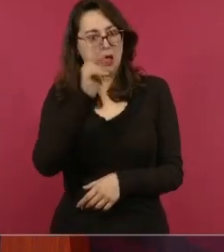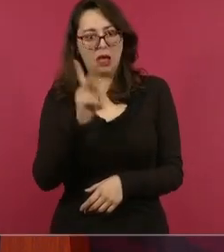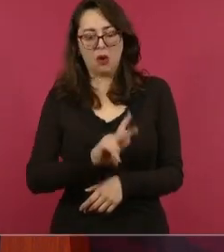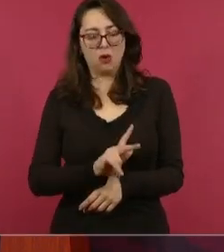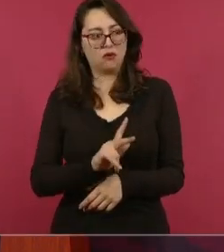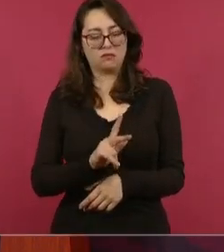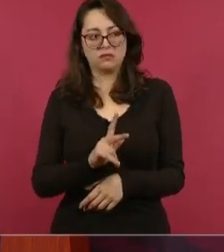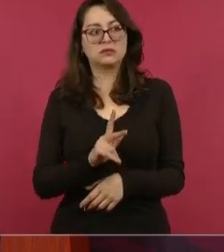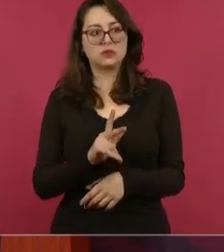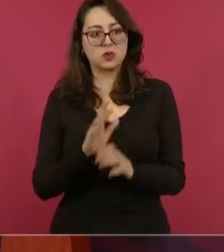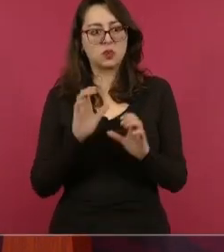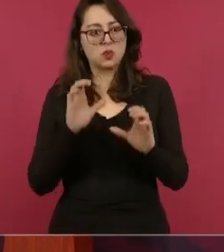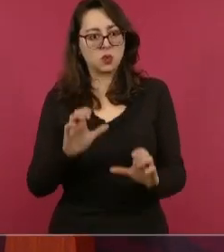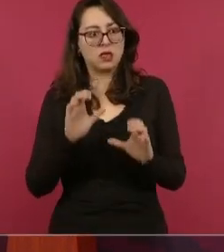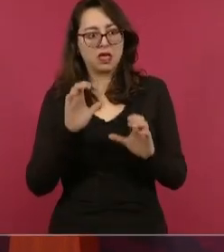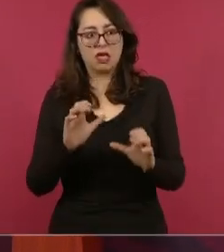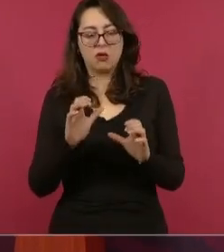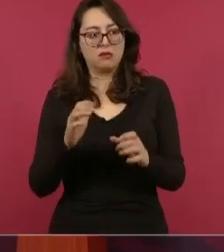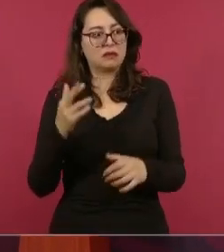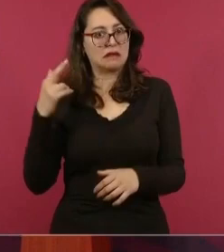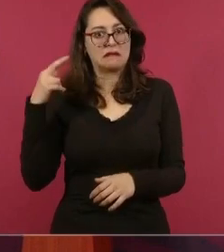un huracán tan pronto